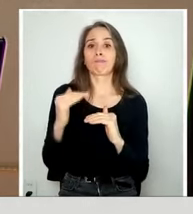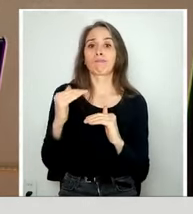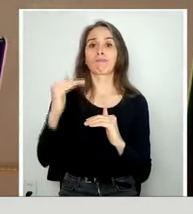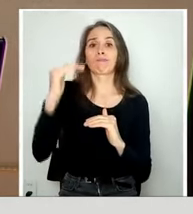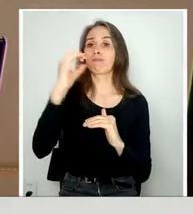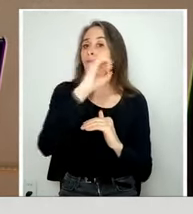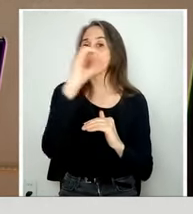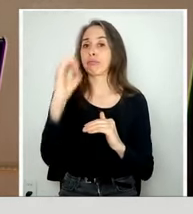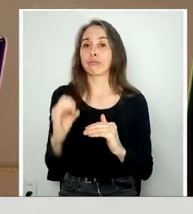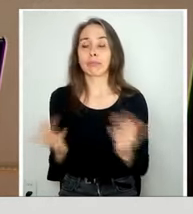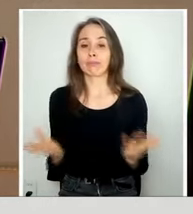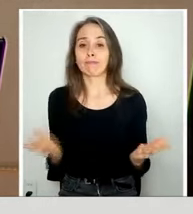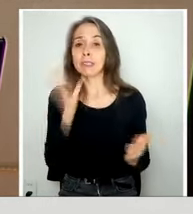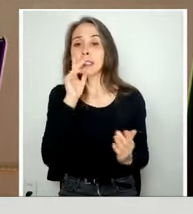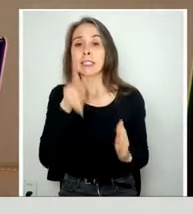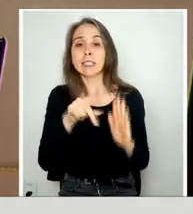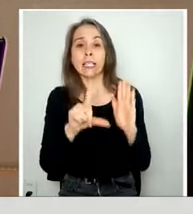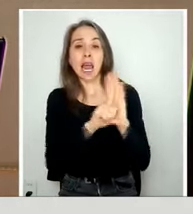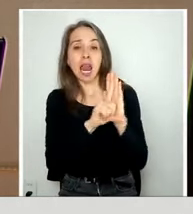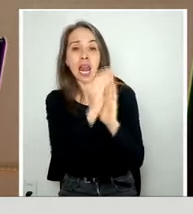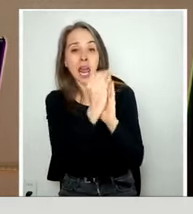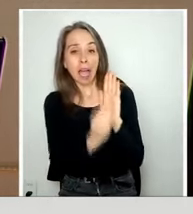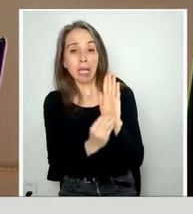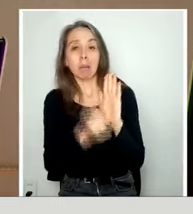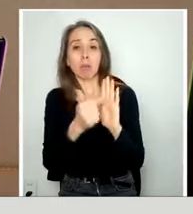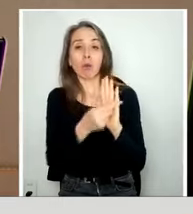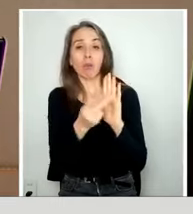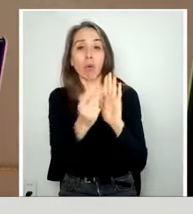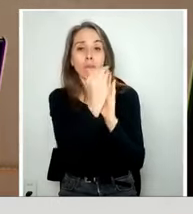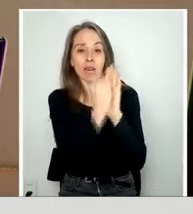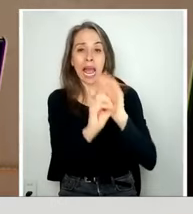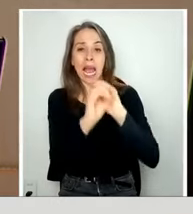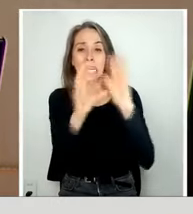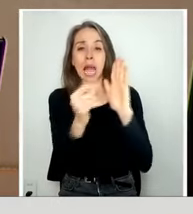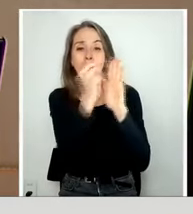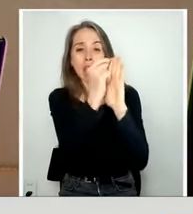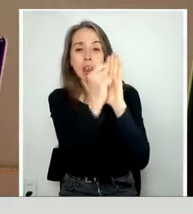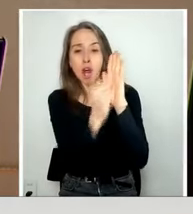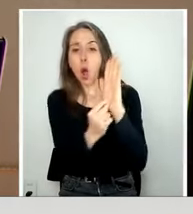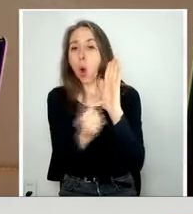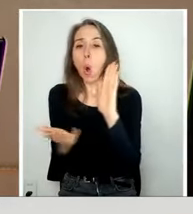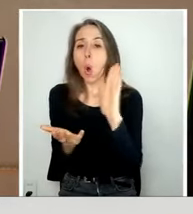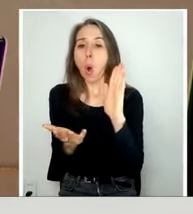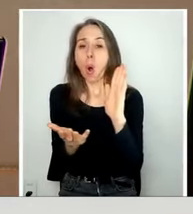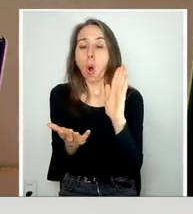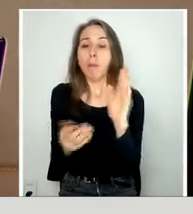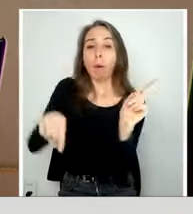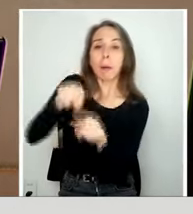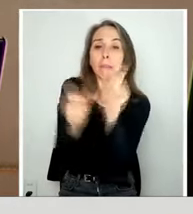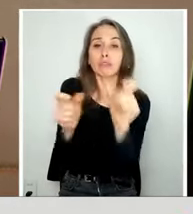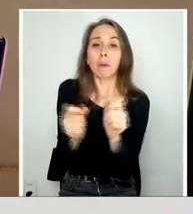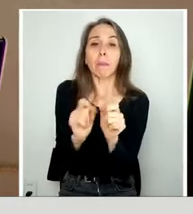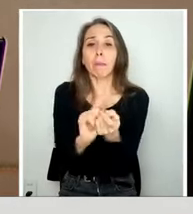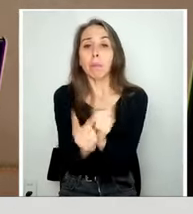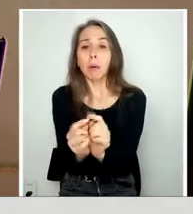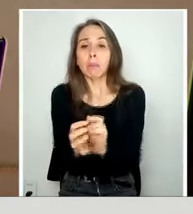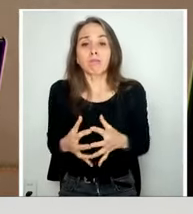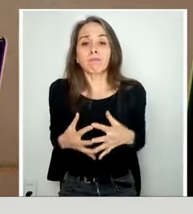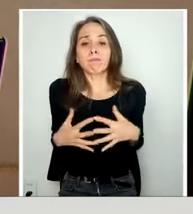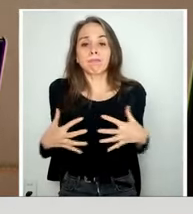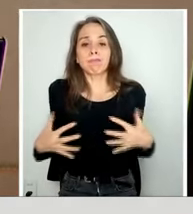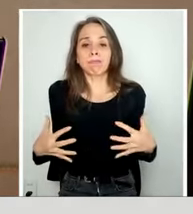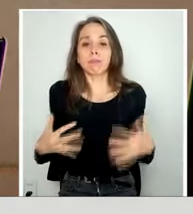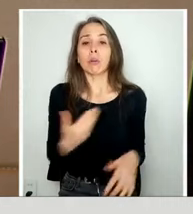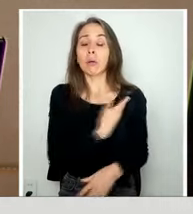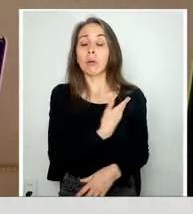política pública Clara precisa y concisa respecto a combatir esta situación y qué decirlo ministro por su intermedio presidenta